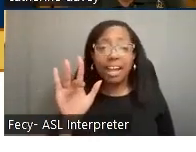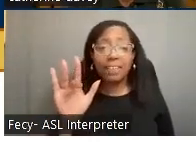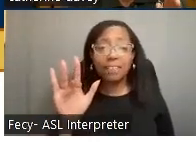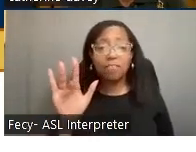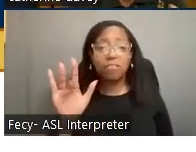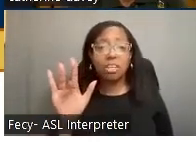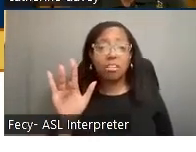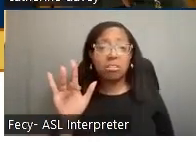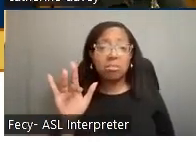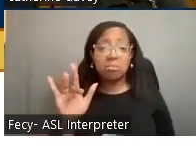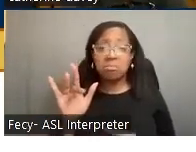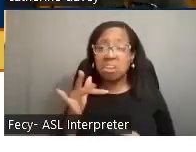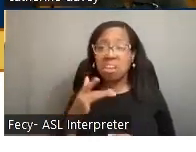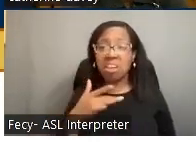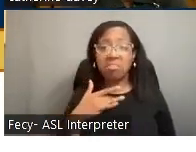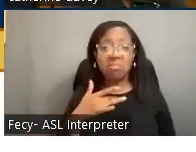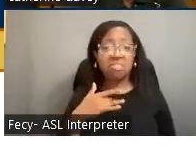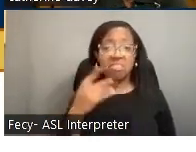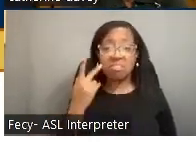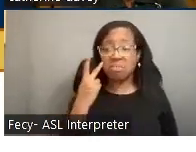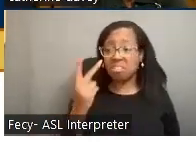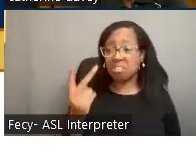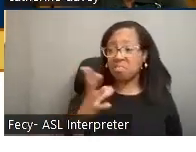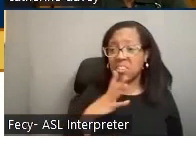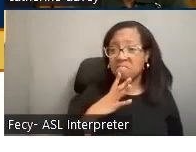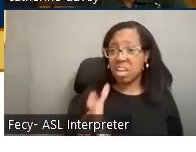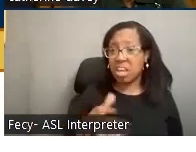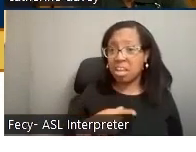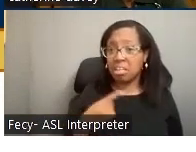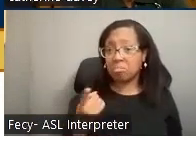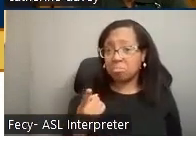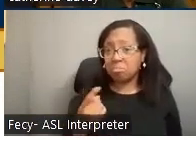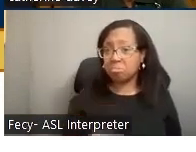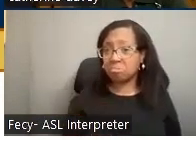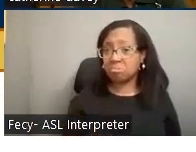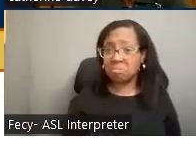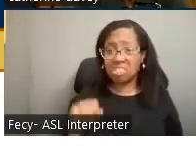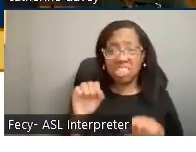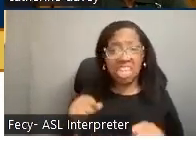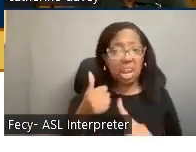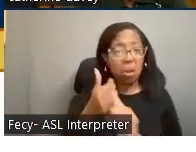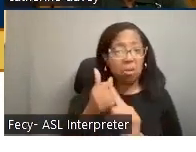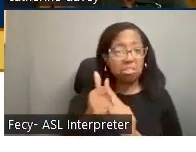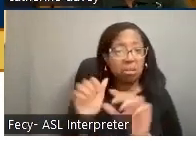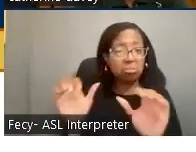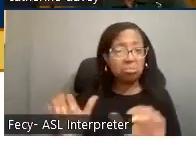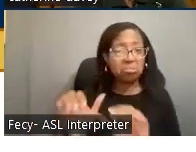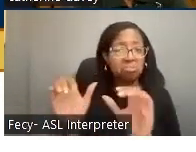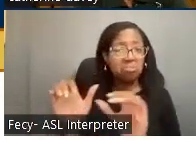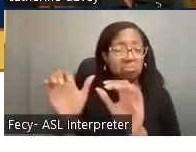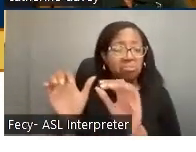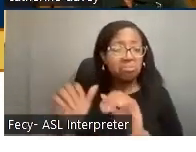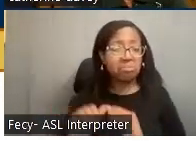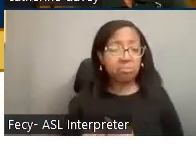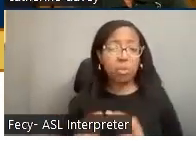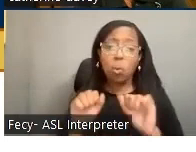o 25, esa edad cronológica y de desarrollo que se adelanta y tú dices, bueno, ¿sabes qué? Yo